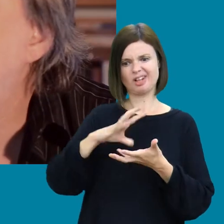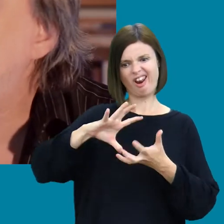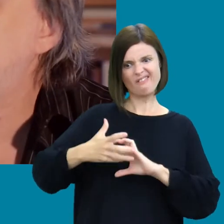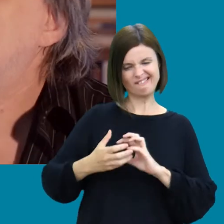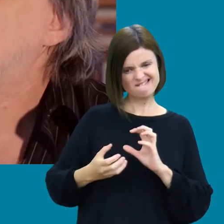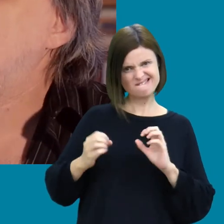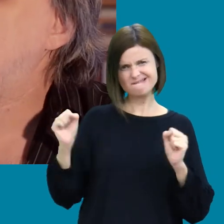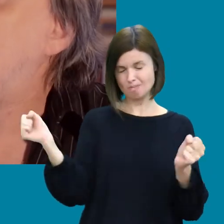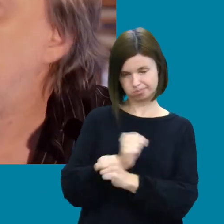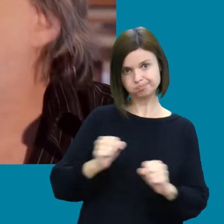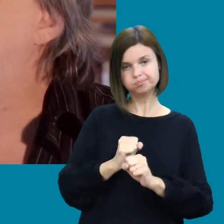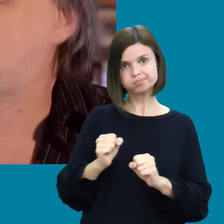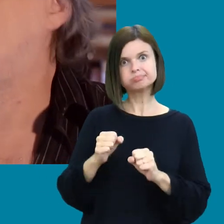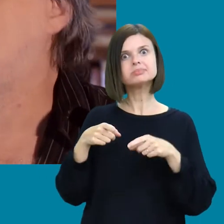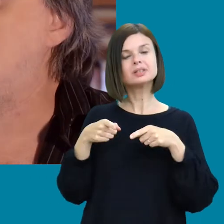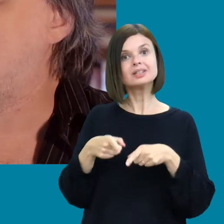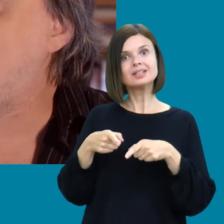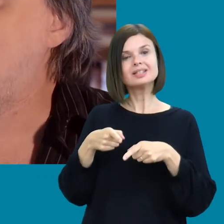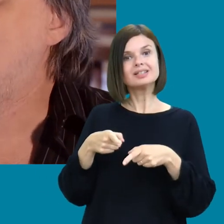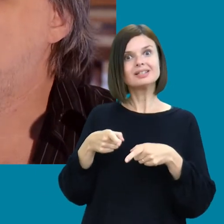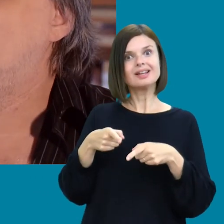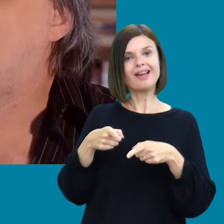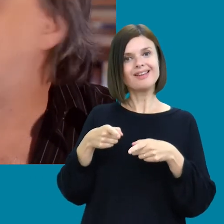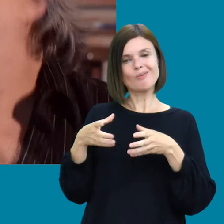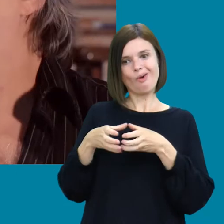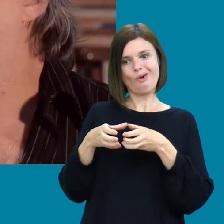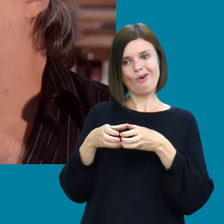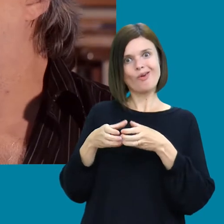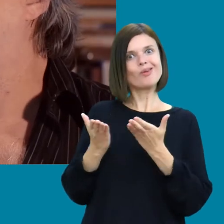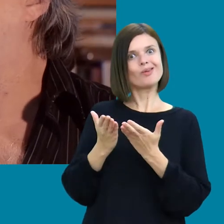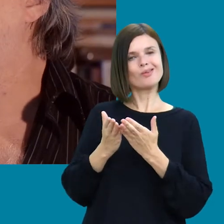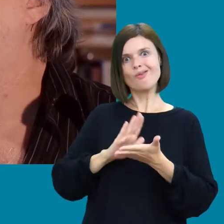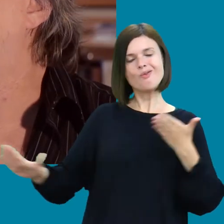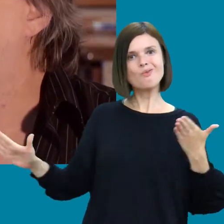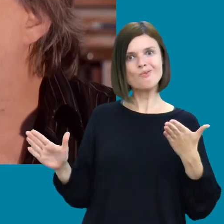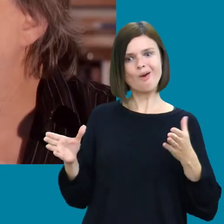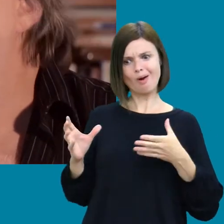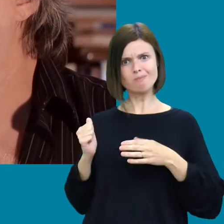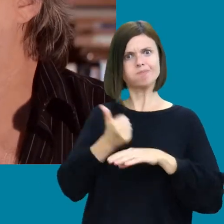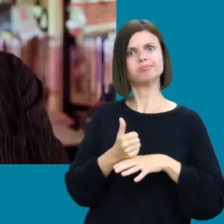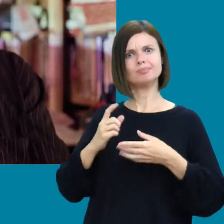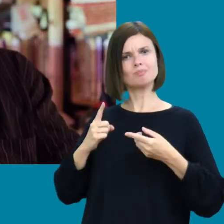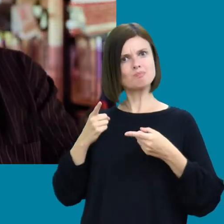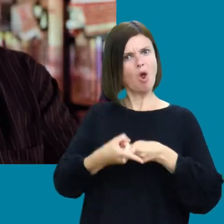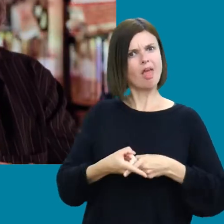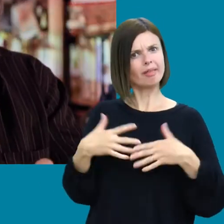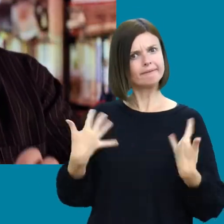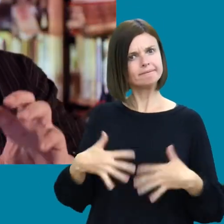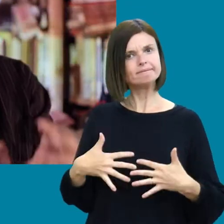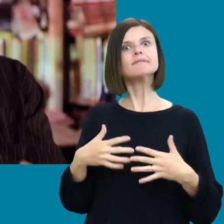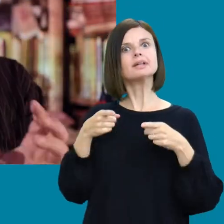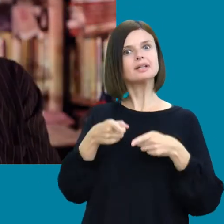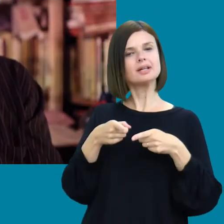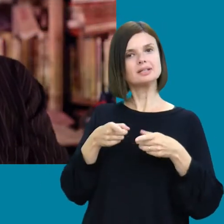la revolución, y una nueva generación estudiantil que se convierte en actor político, lo que le permite es constituir a